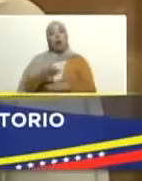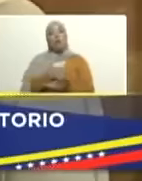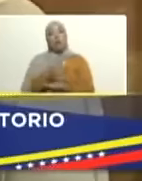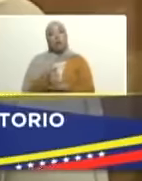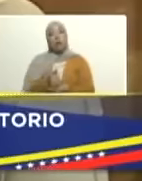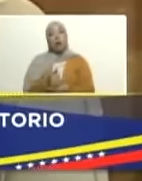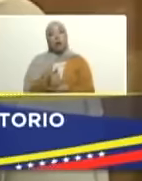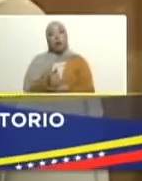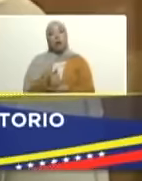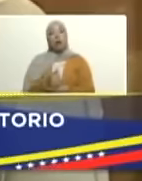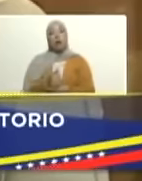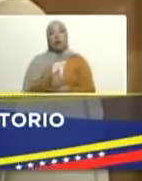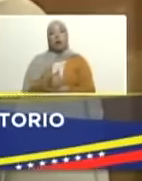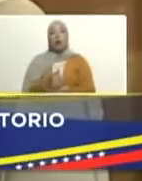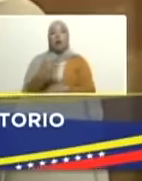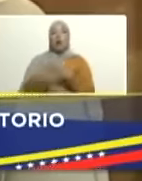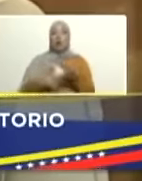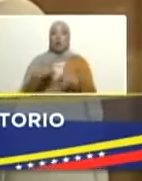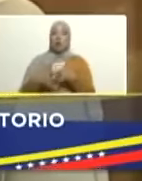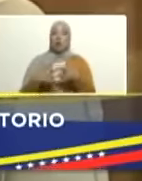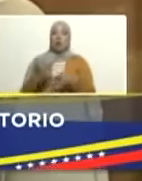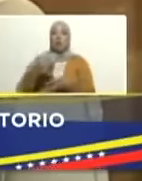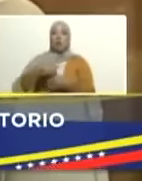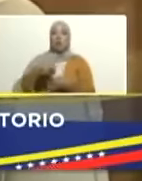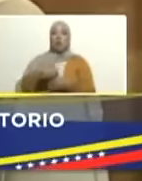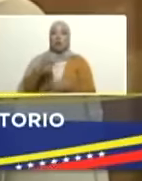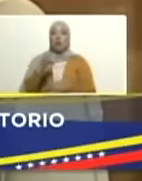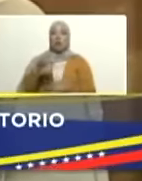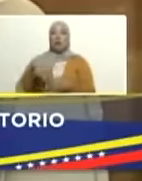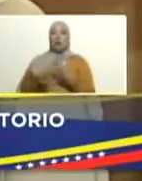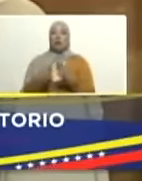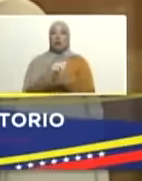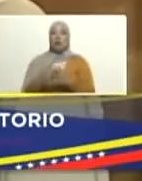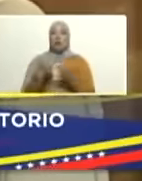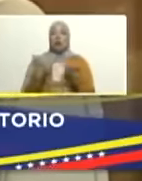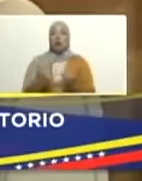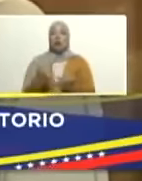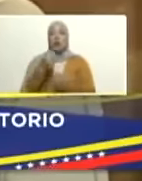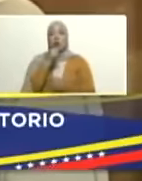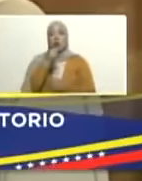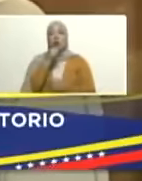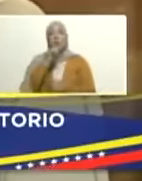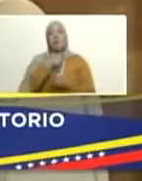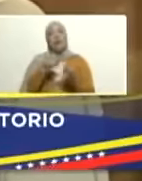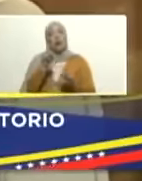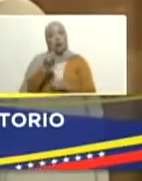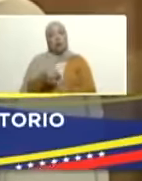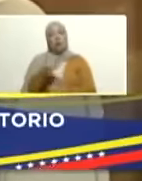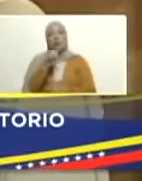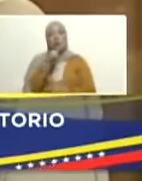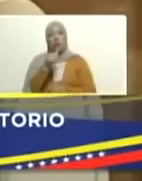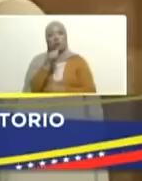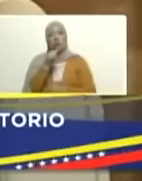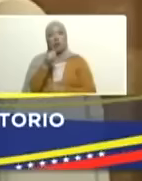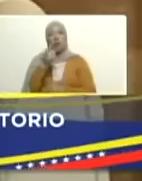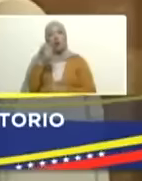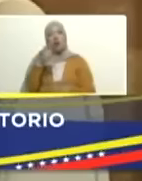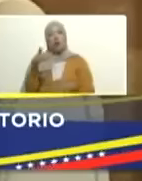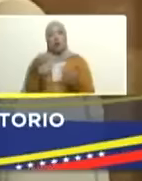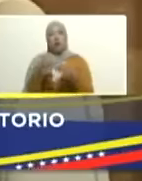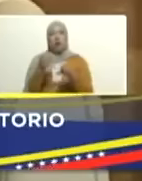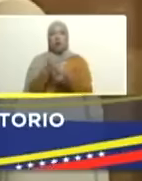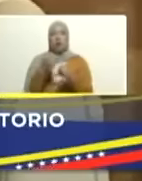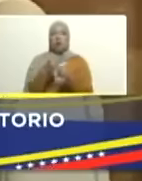principalmente para el evento electoral presidencial del 2024, pero también es un germen, es